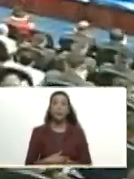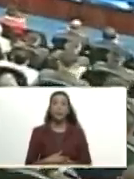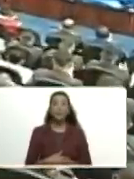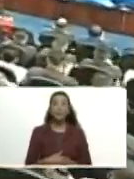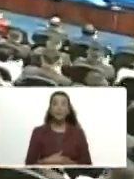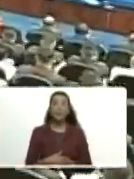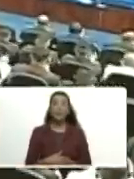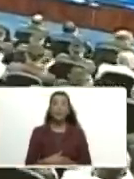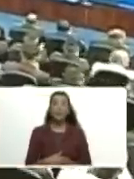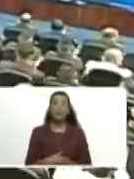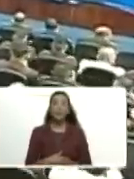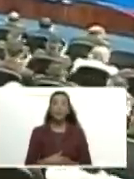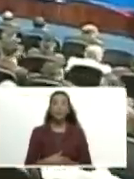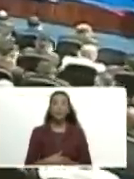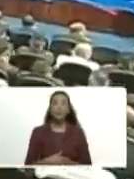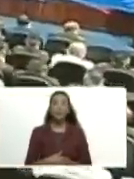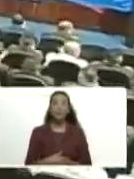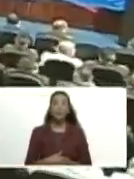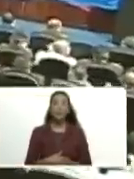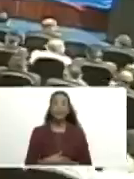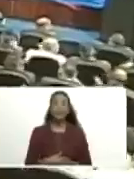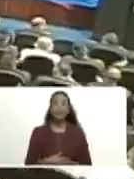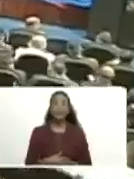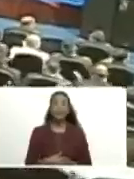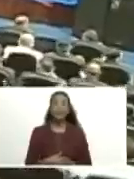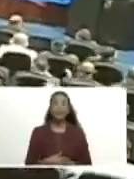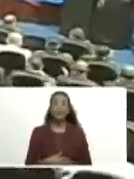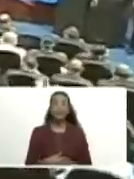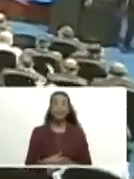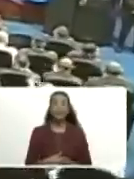izquierda! ¡De frente! ¡Mar!